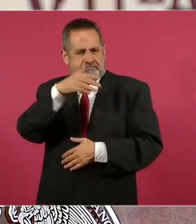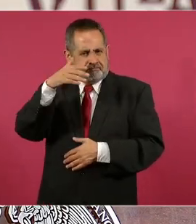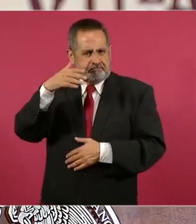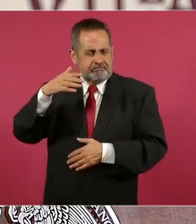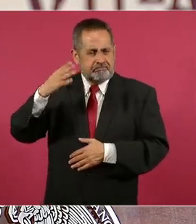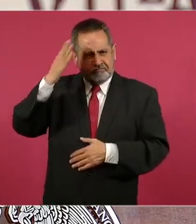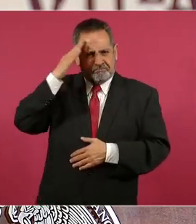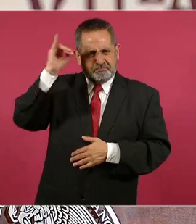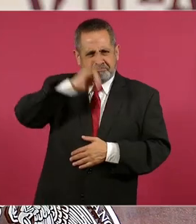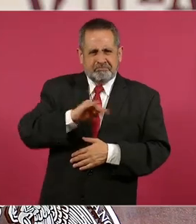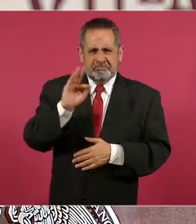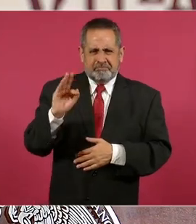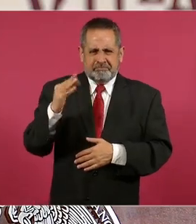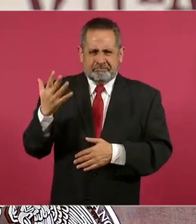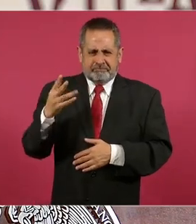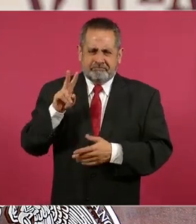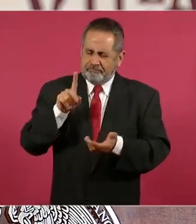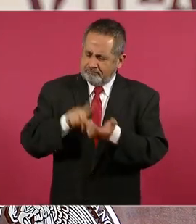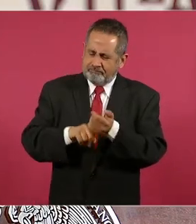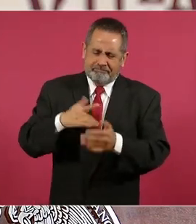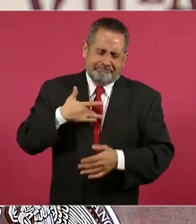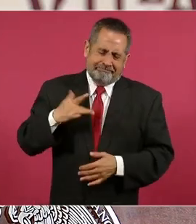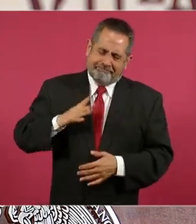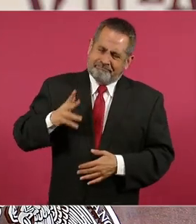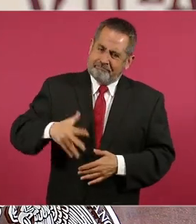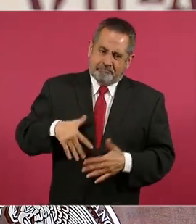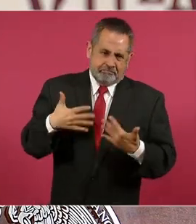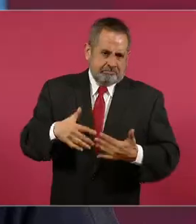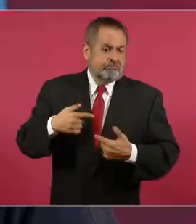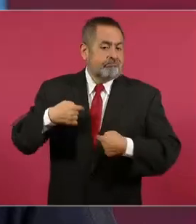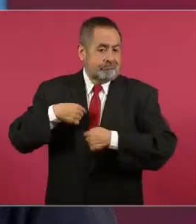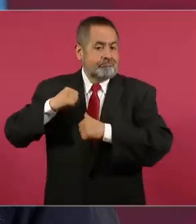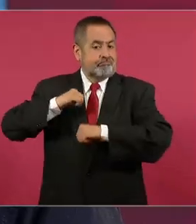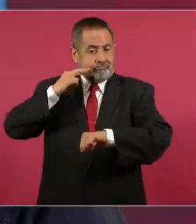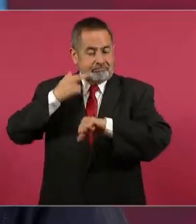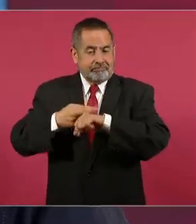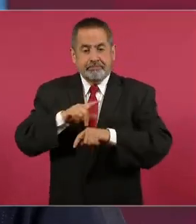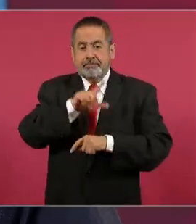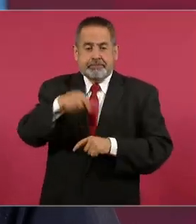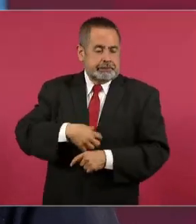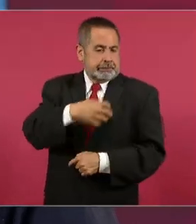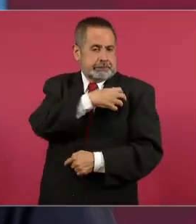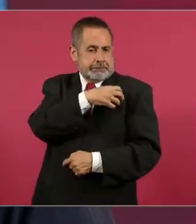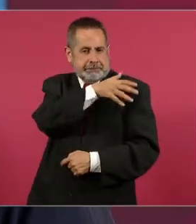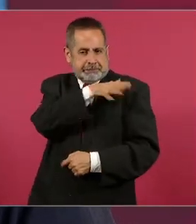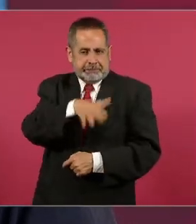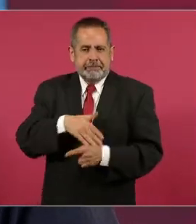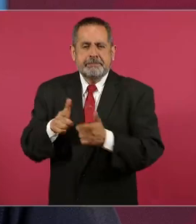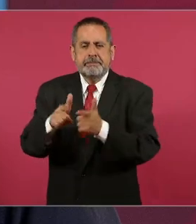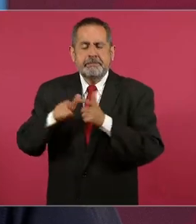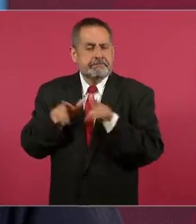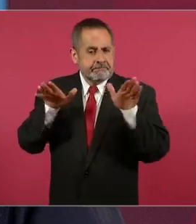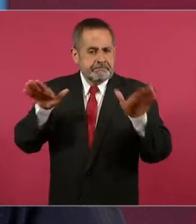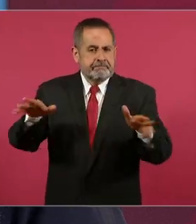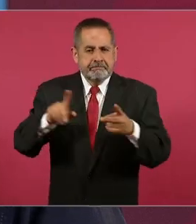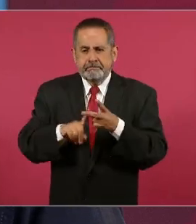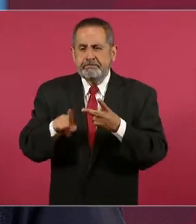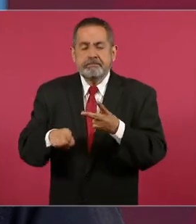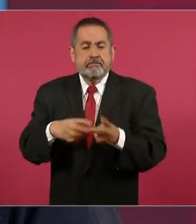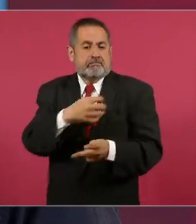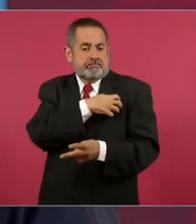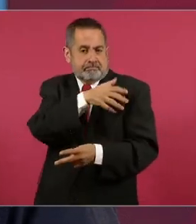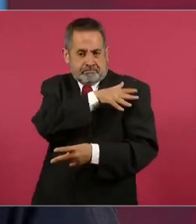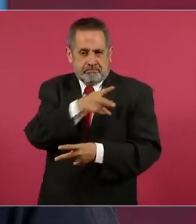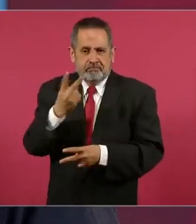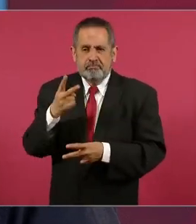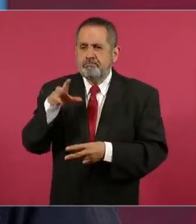F-5, es un gran orgullo. También pude ser comandante de un grupo aéreo, comandante de dos